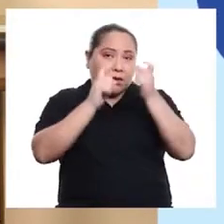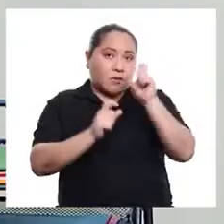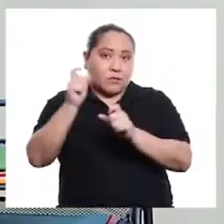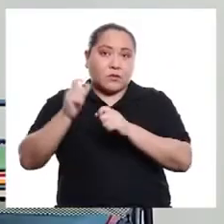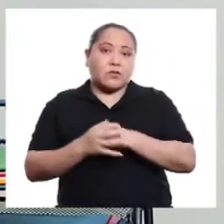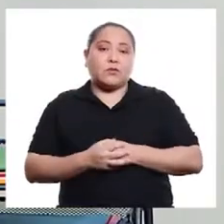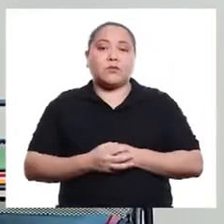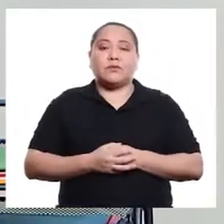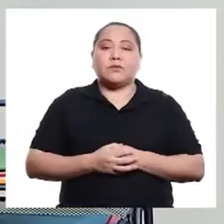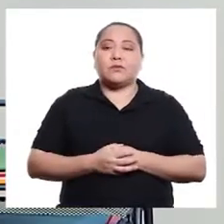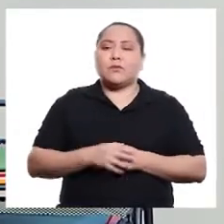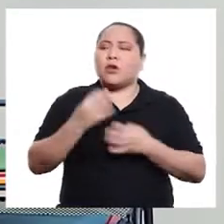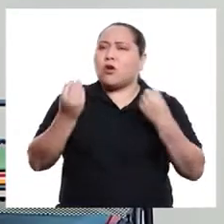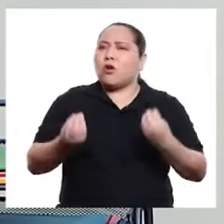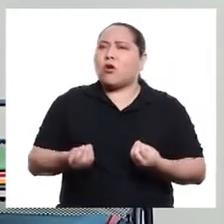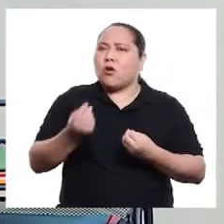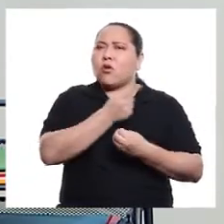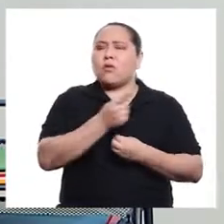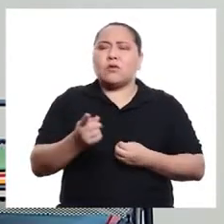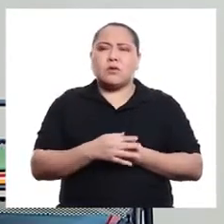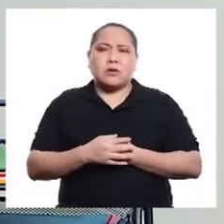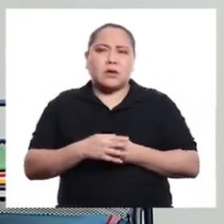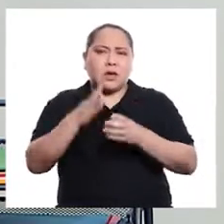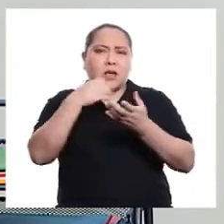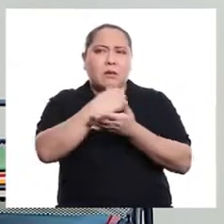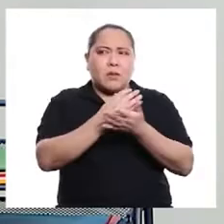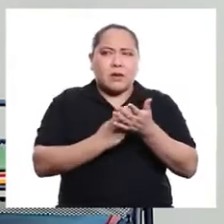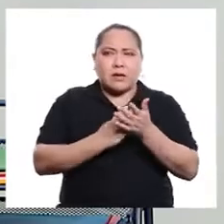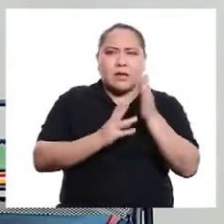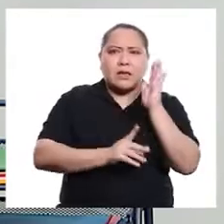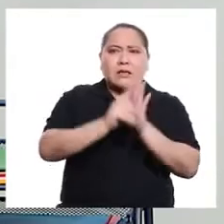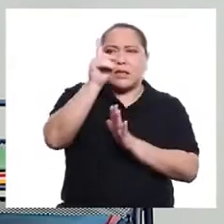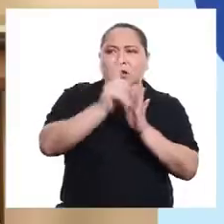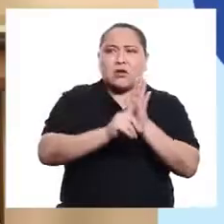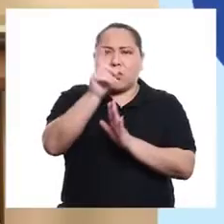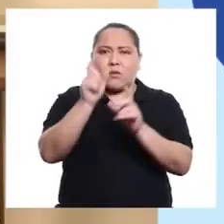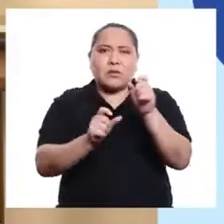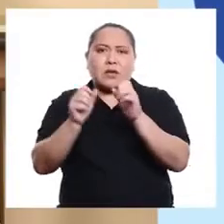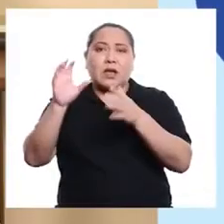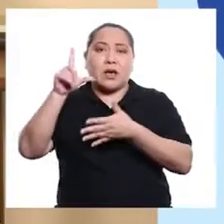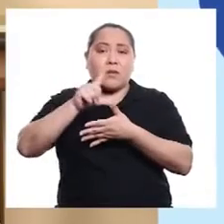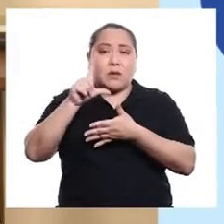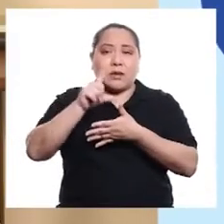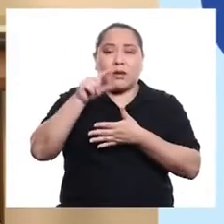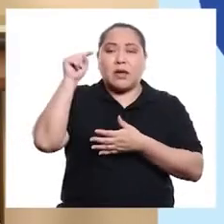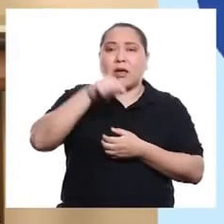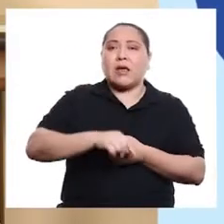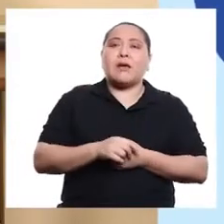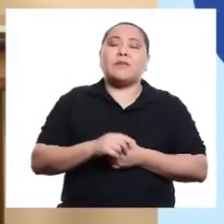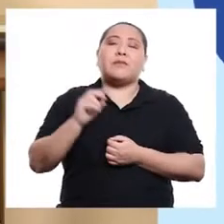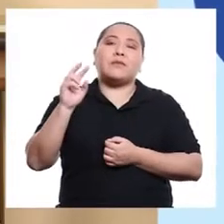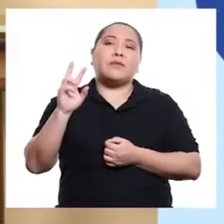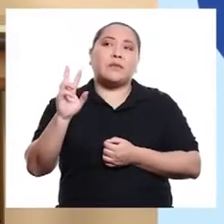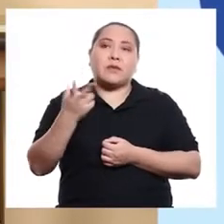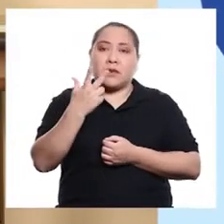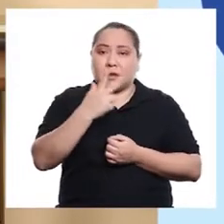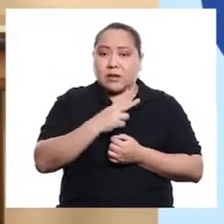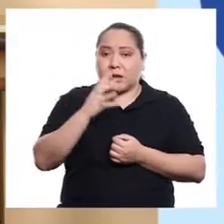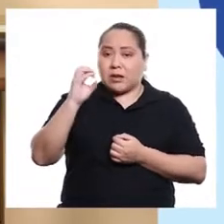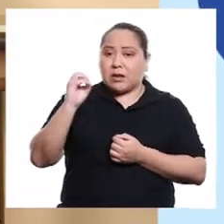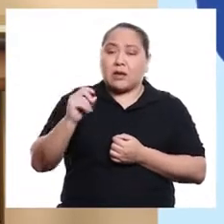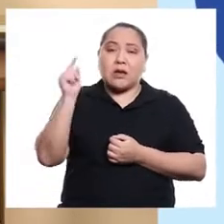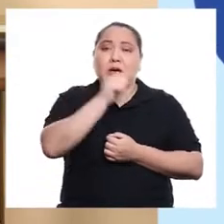personas. ¿Y cómo está el índice de desarrollo humano en América Latina? Según el 30º Informe Global de Desarrollo